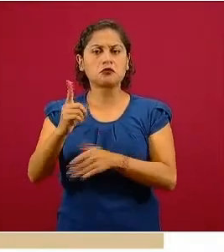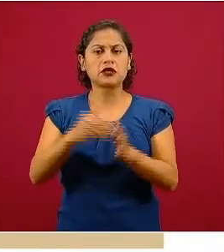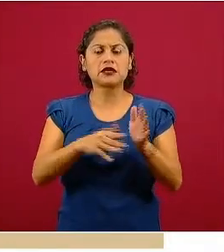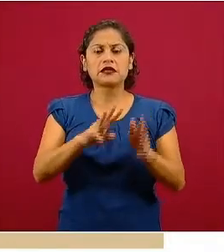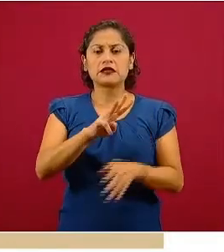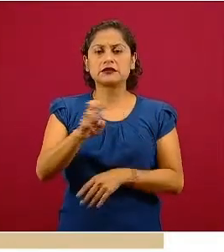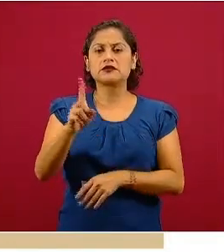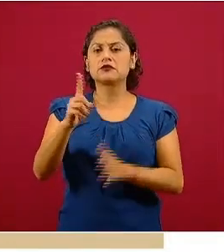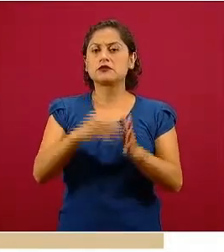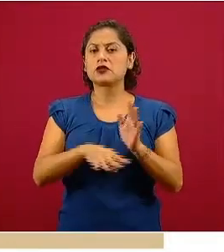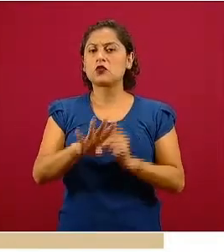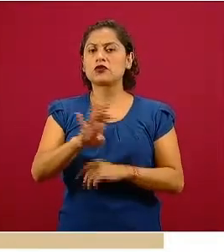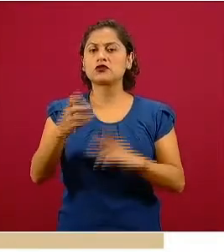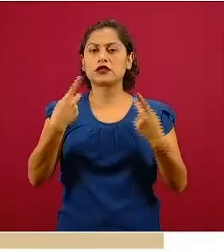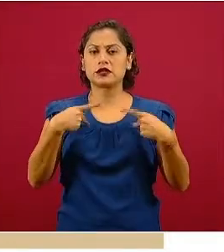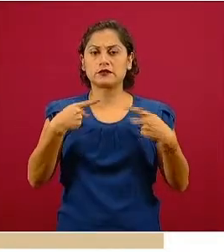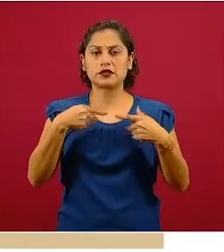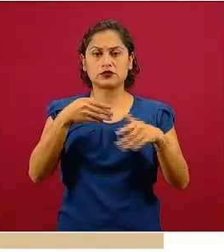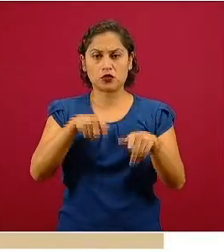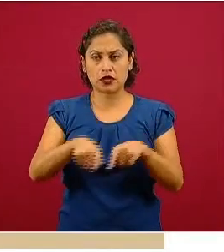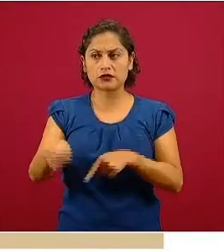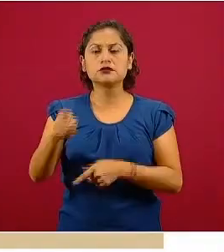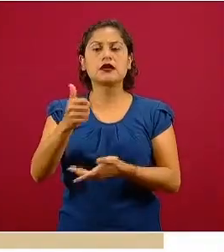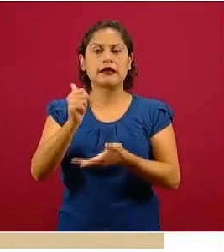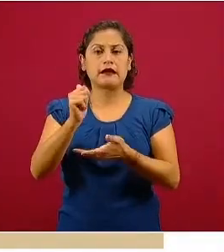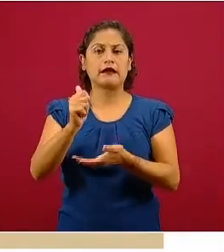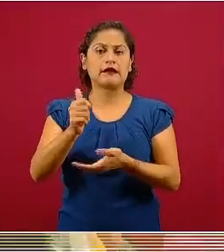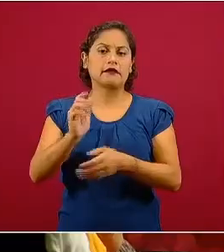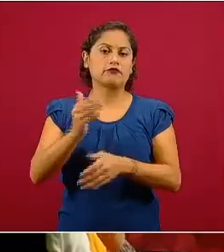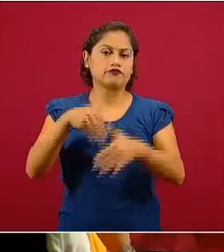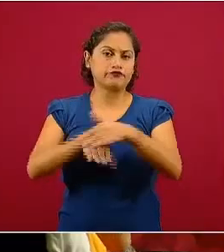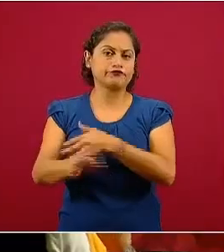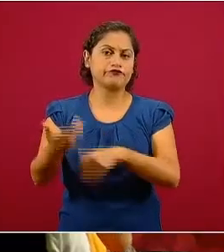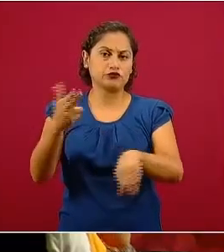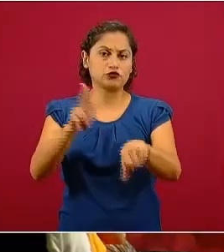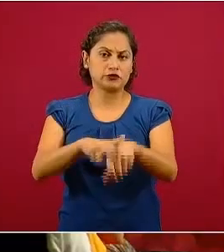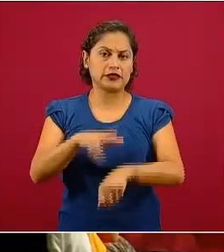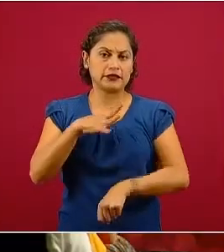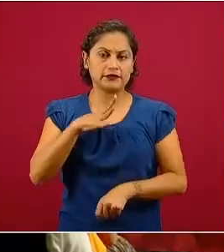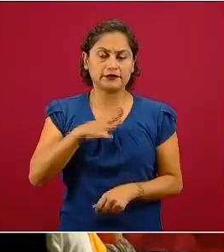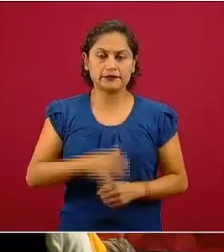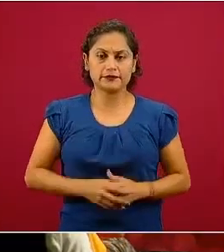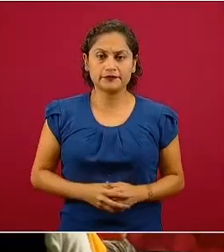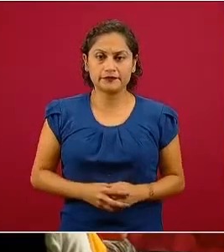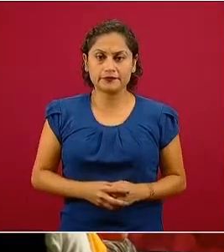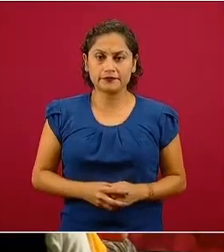1.400 personas que están hospitalizadas en un día. Veamos la siguiente.